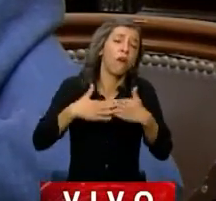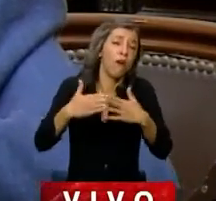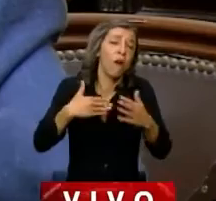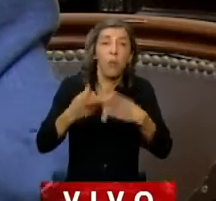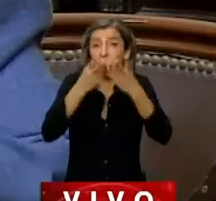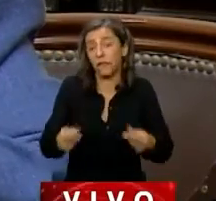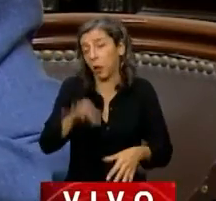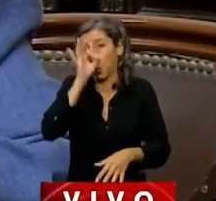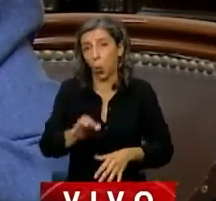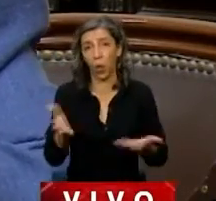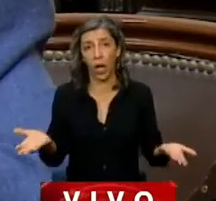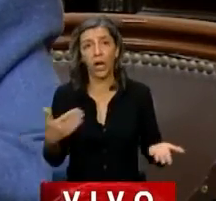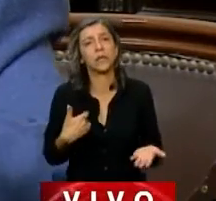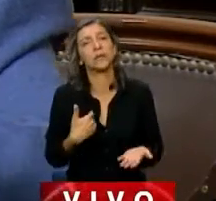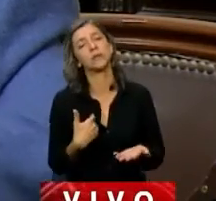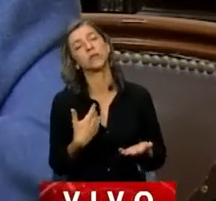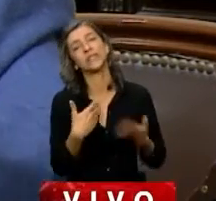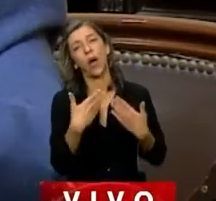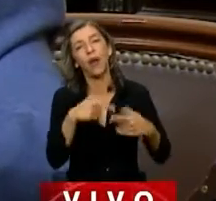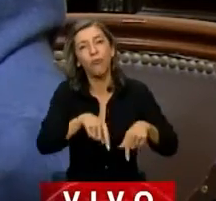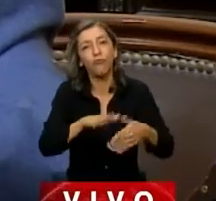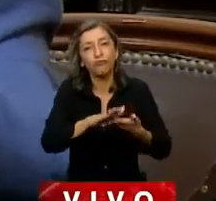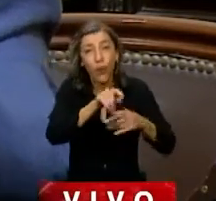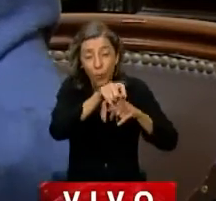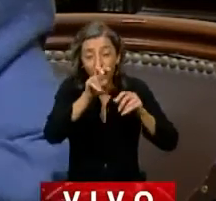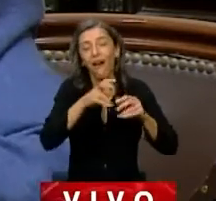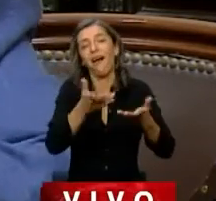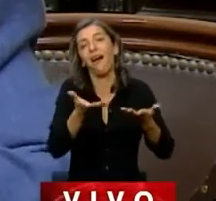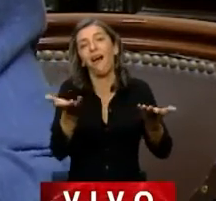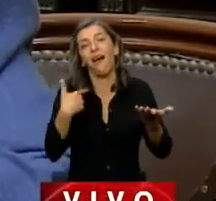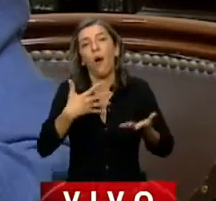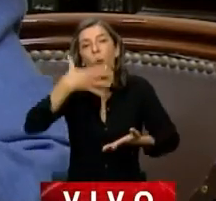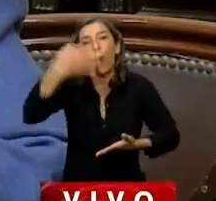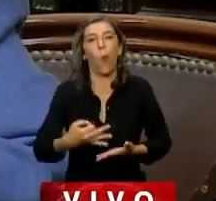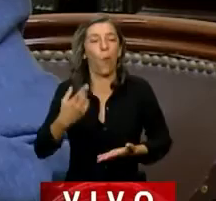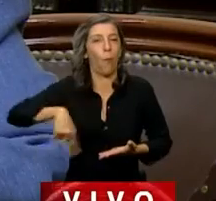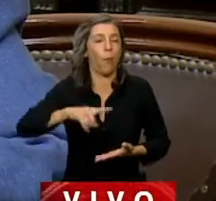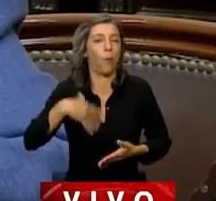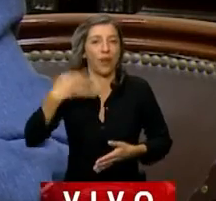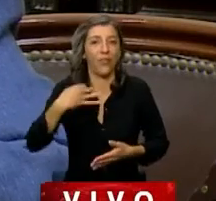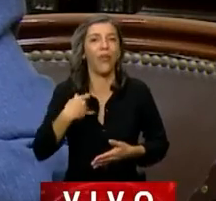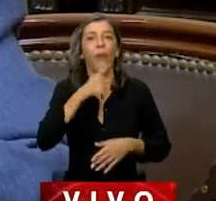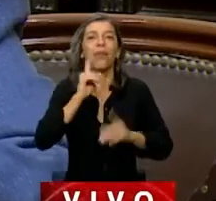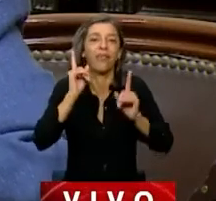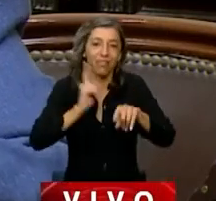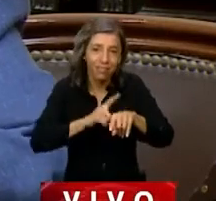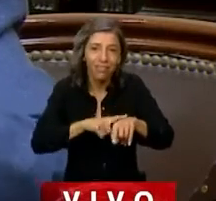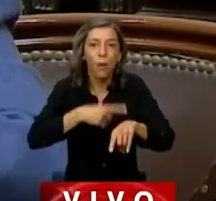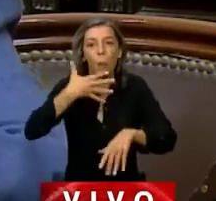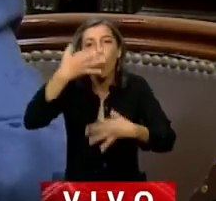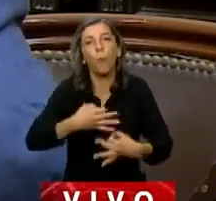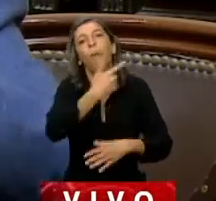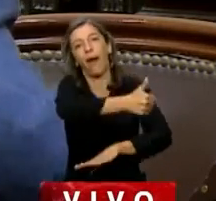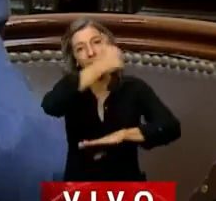este tipo de cosas, las podemos hacer una vez que podamos cumplir y encontrarnos con la suficiente periodicidad para que, vuelvo a